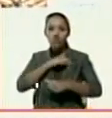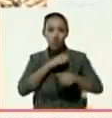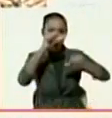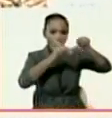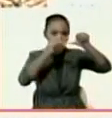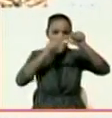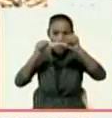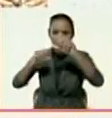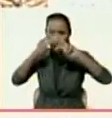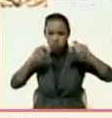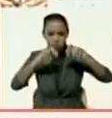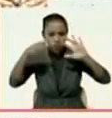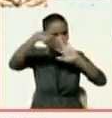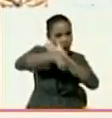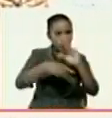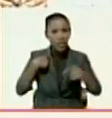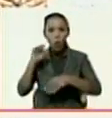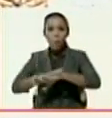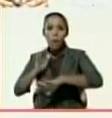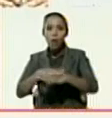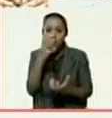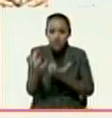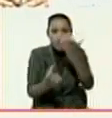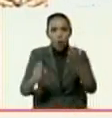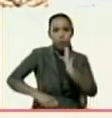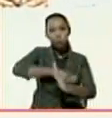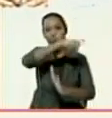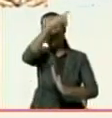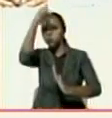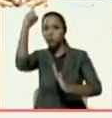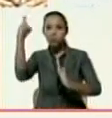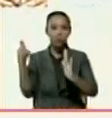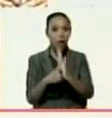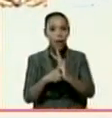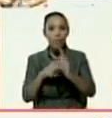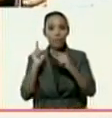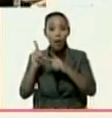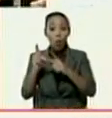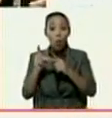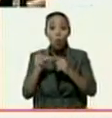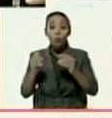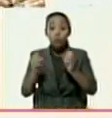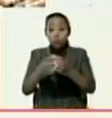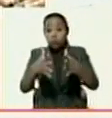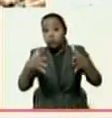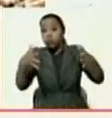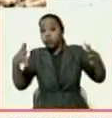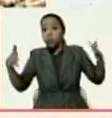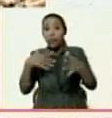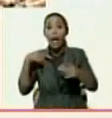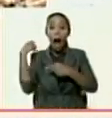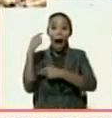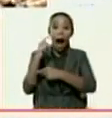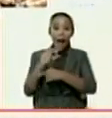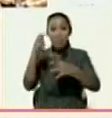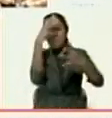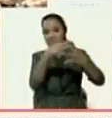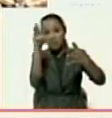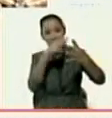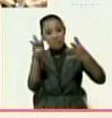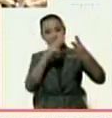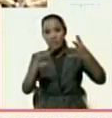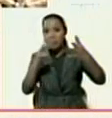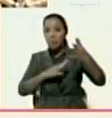que causó la quema total de los galpones donde se encontraban suministros,